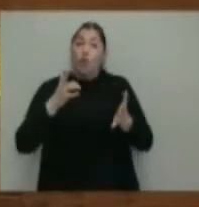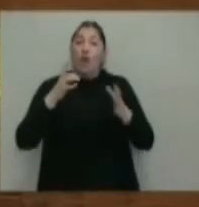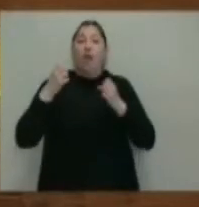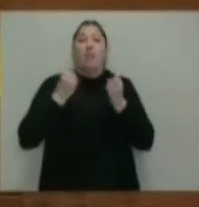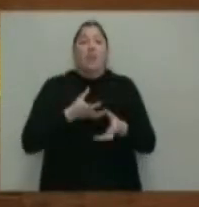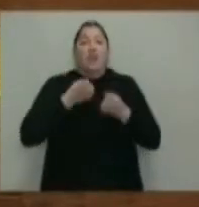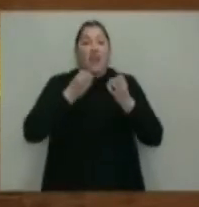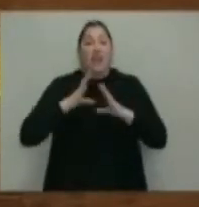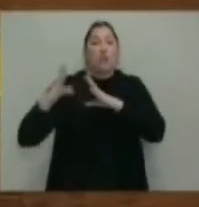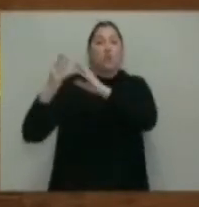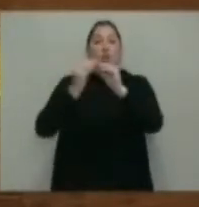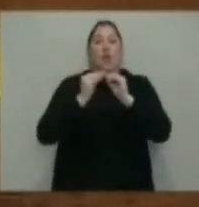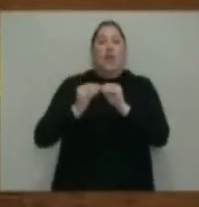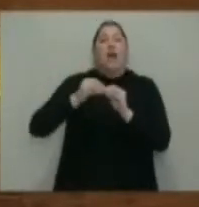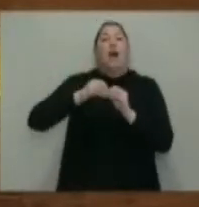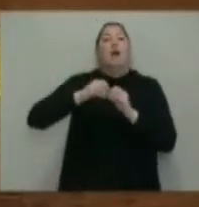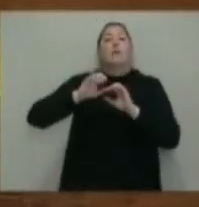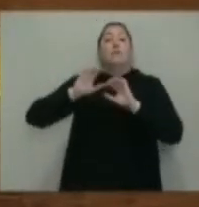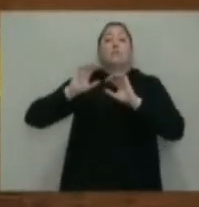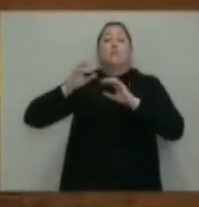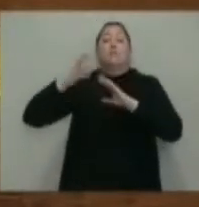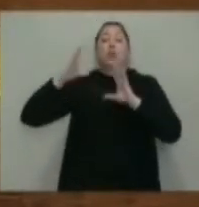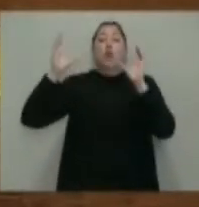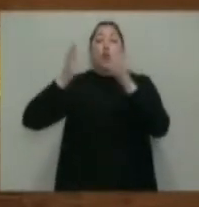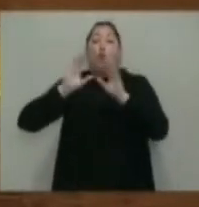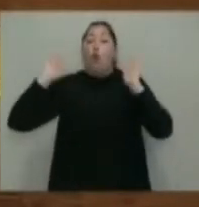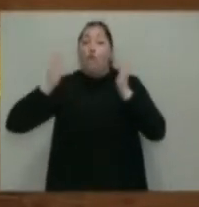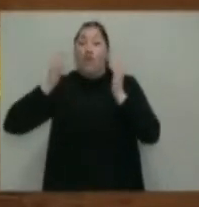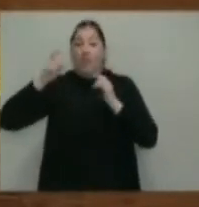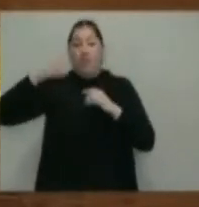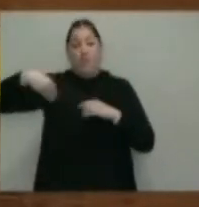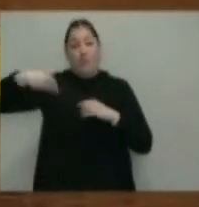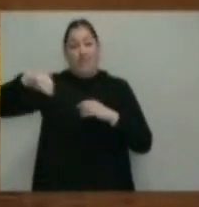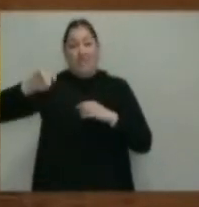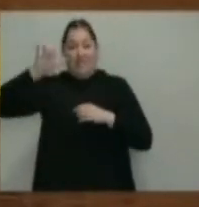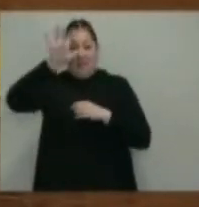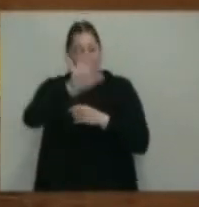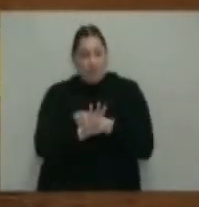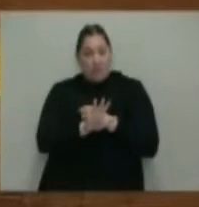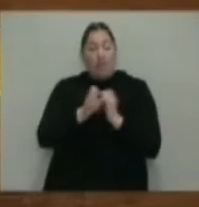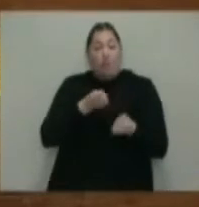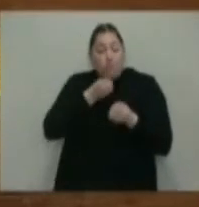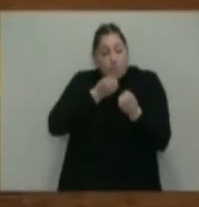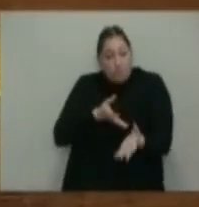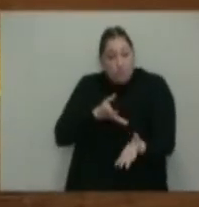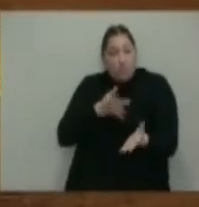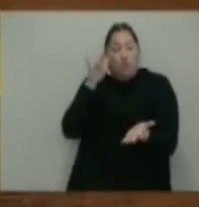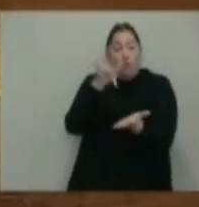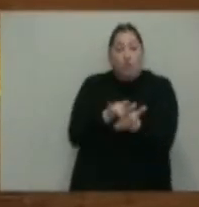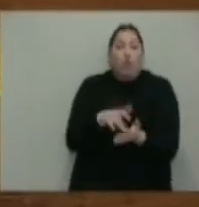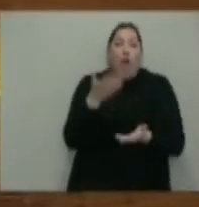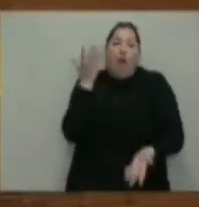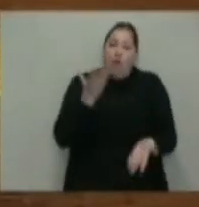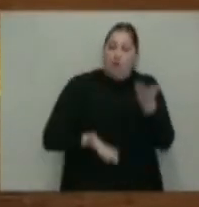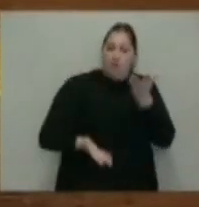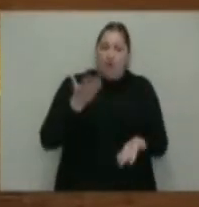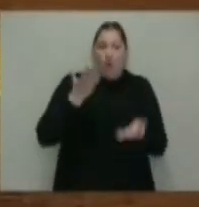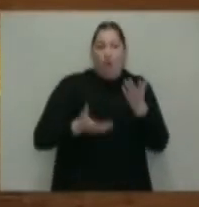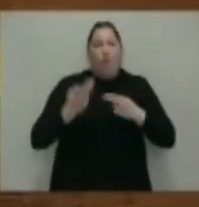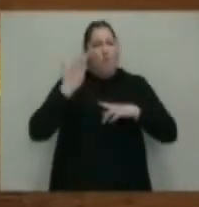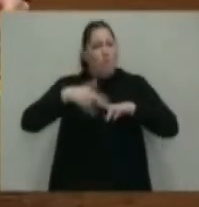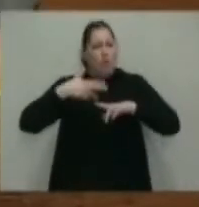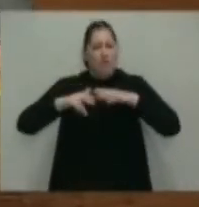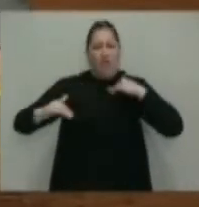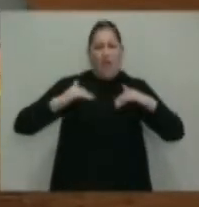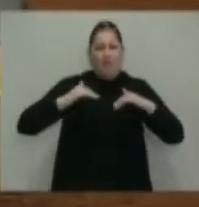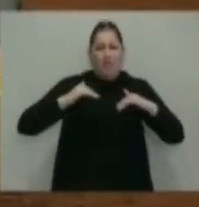unánime de la Quinta Conferencia de Presidentes Autonómicos, en la que, leo textualmente, se considera necesario llevar a cabo una evaluación de las políticas